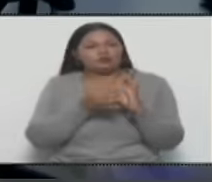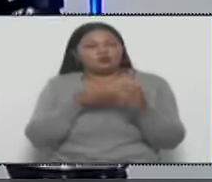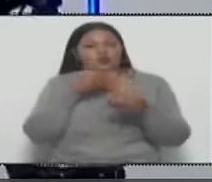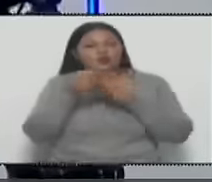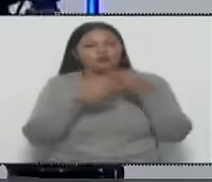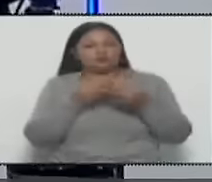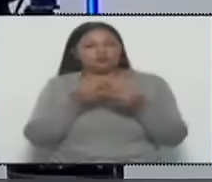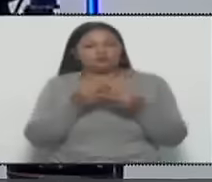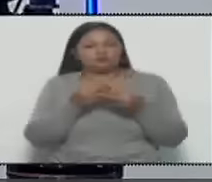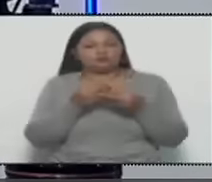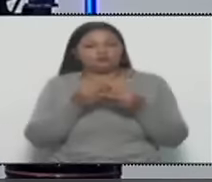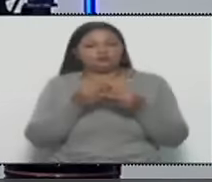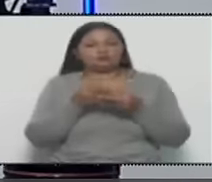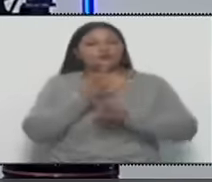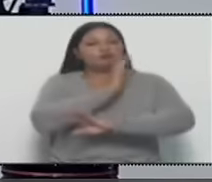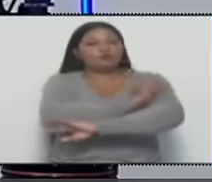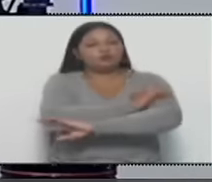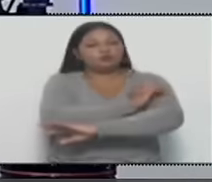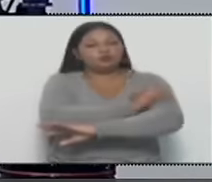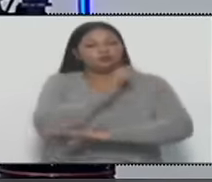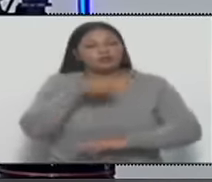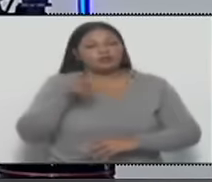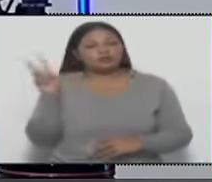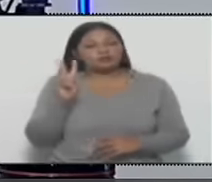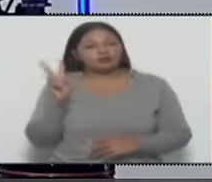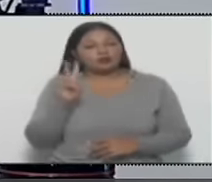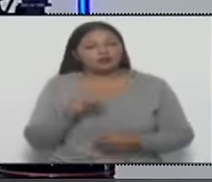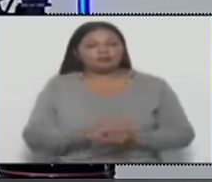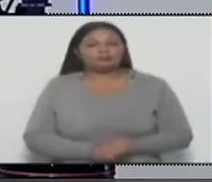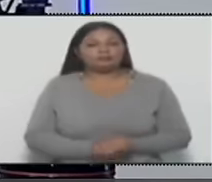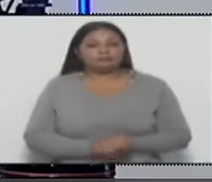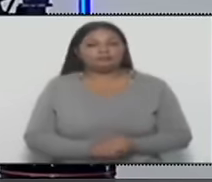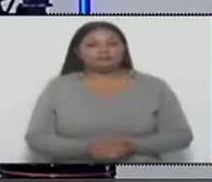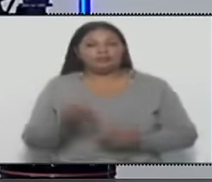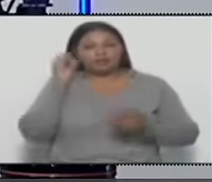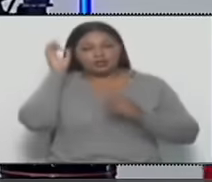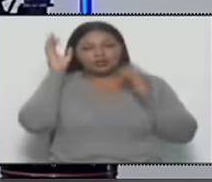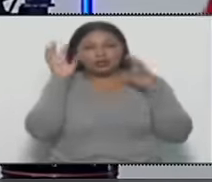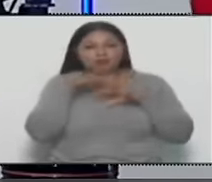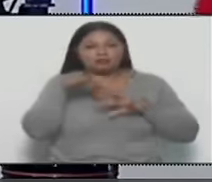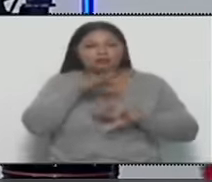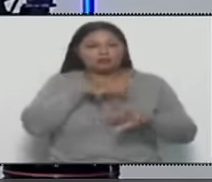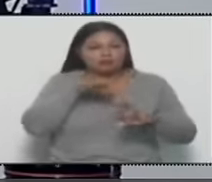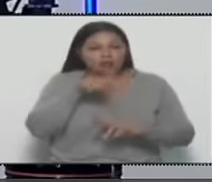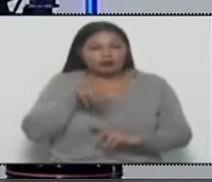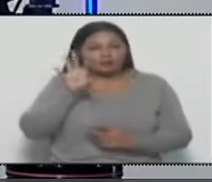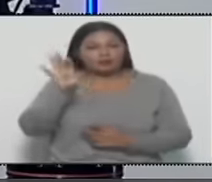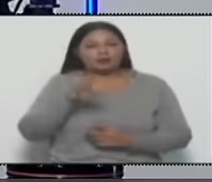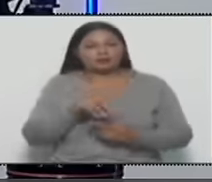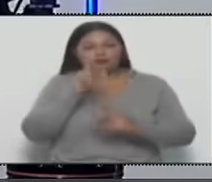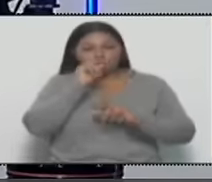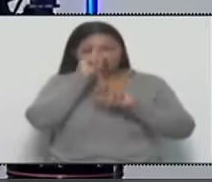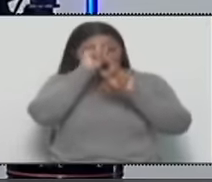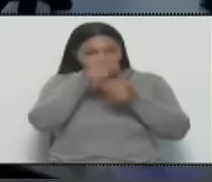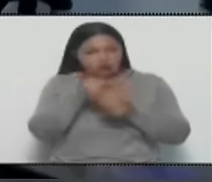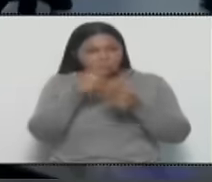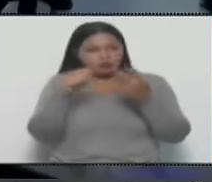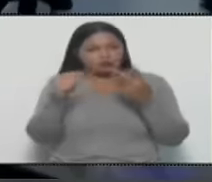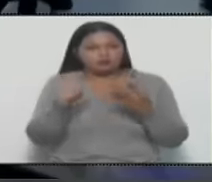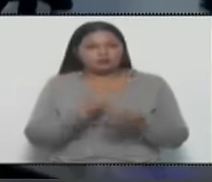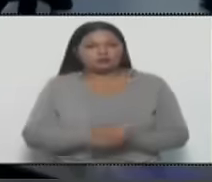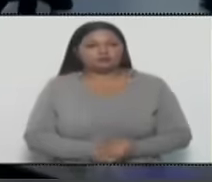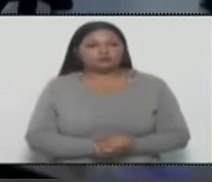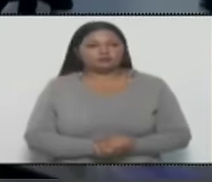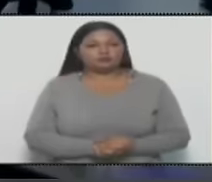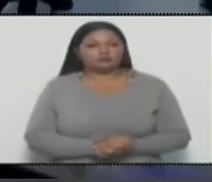la derecha radical venezolana para pretender crear zozobra en el país, no reconocer el... Y además utilizar las